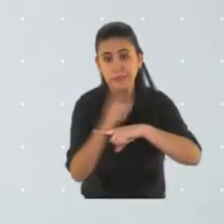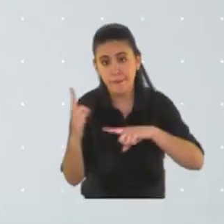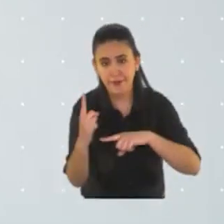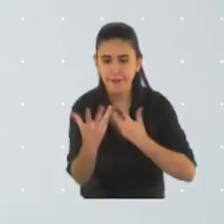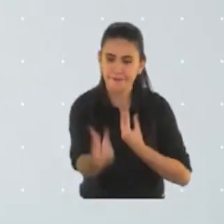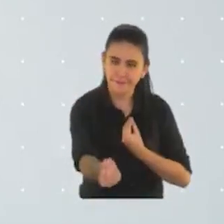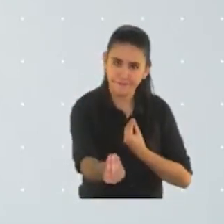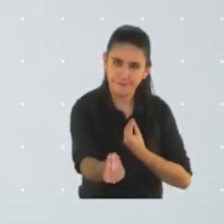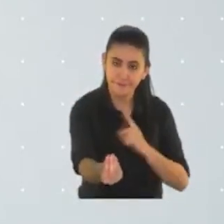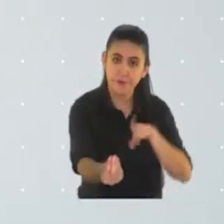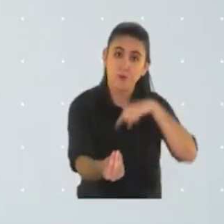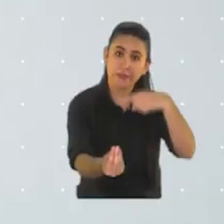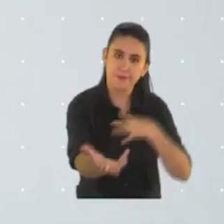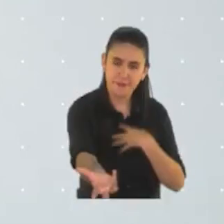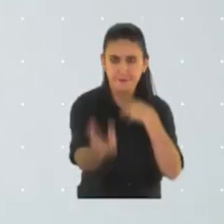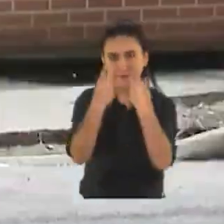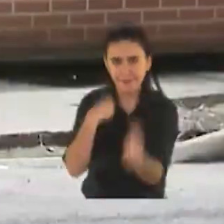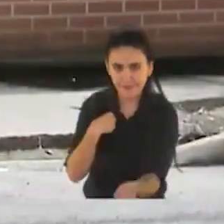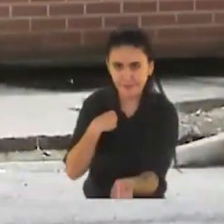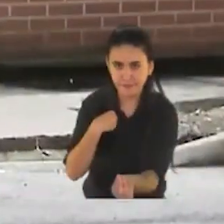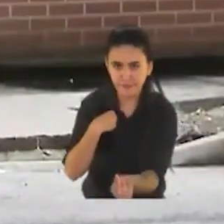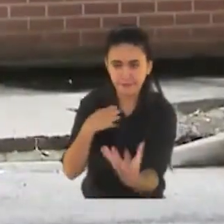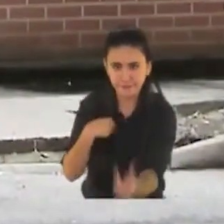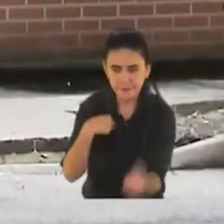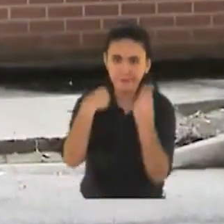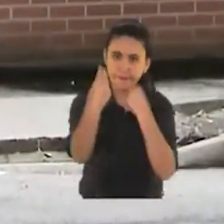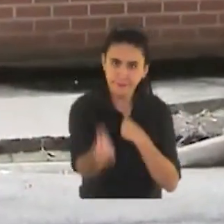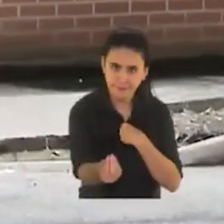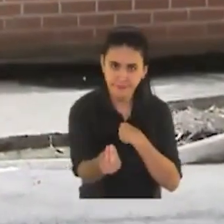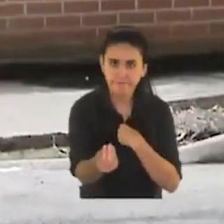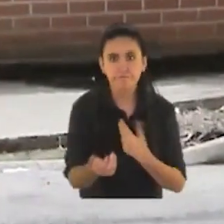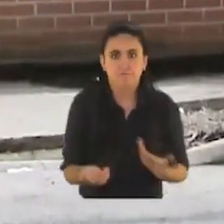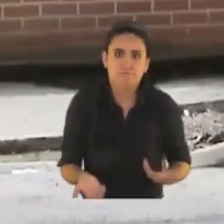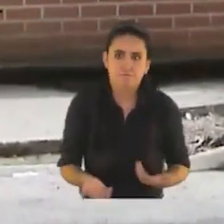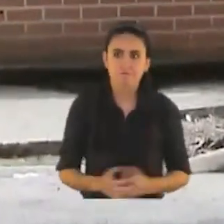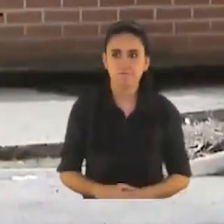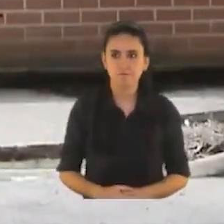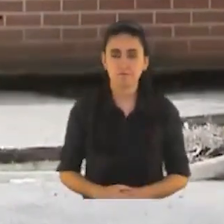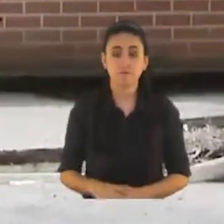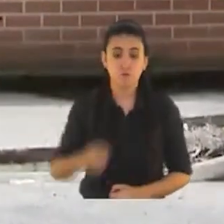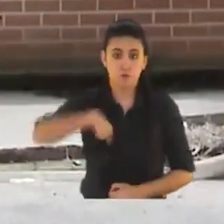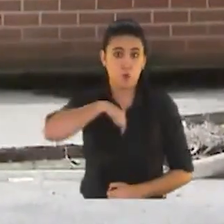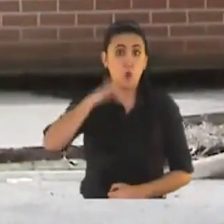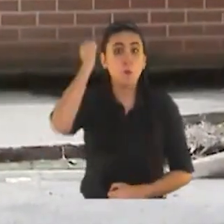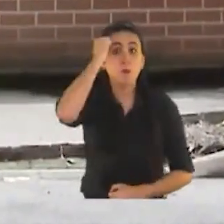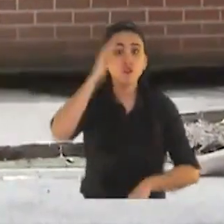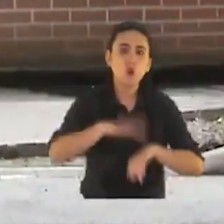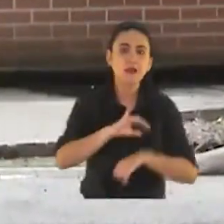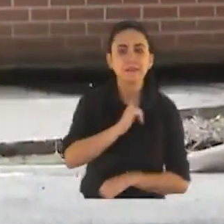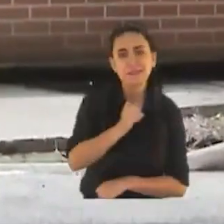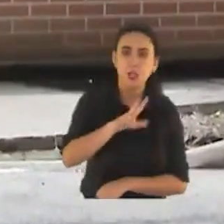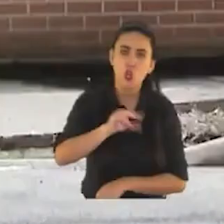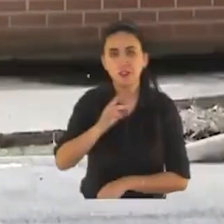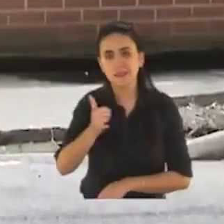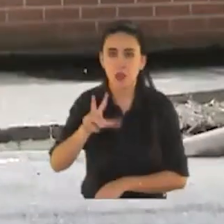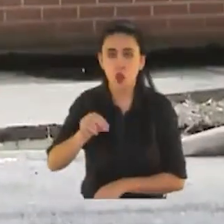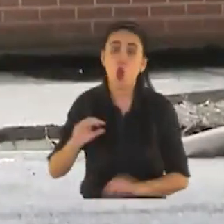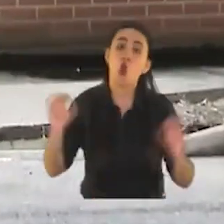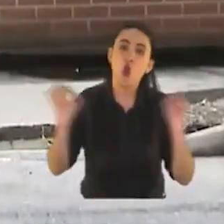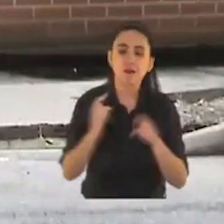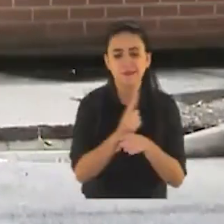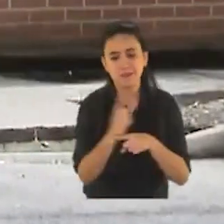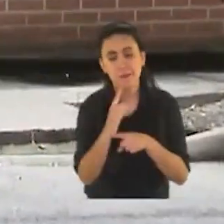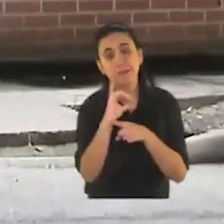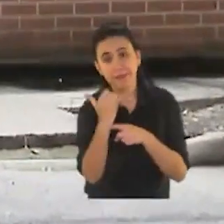y la otra semana vamos nosotros quiere decir entonces que les toca venir un día sí un día no o una semana Así una semana no